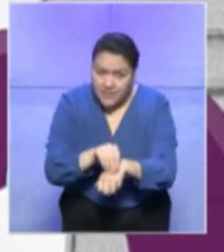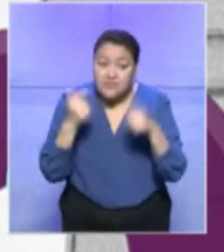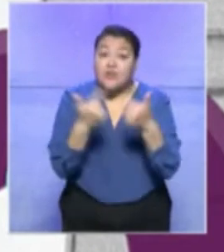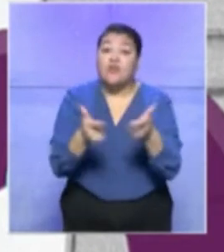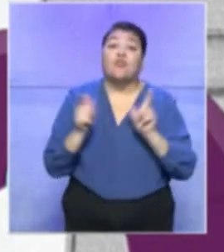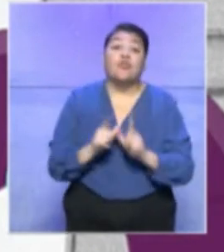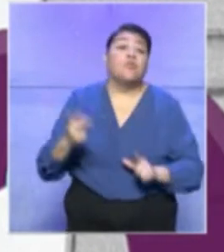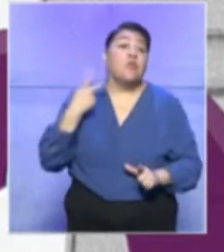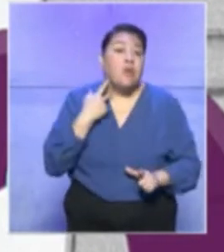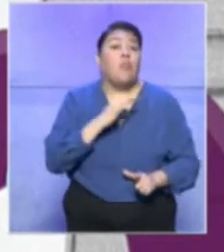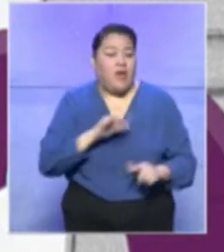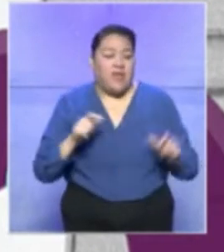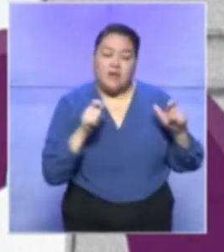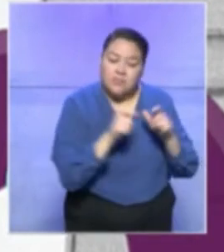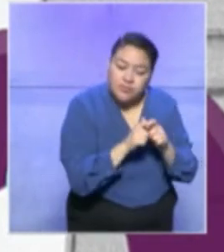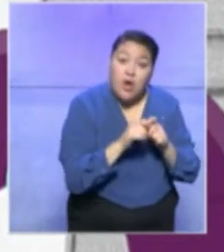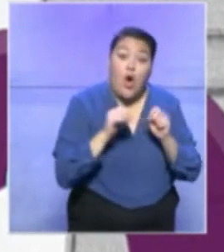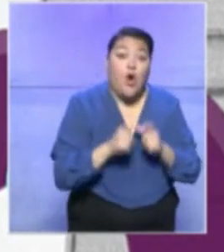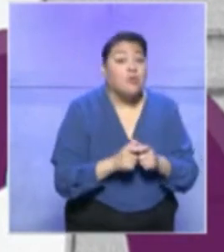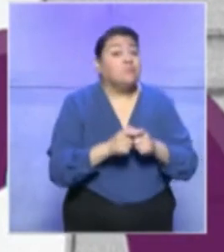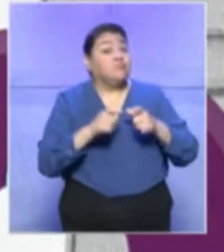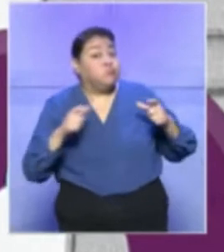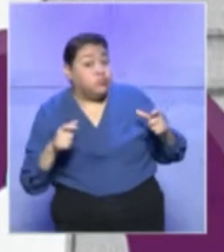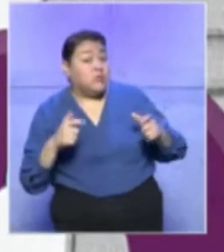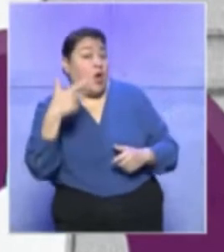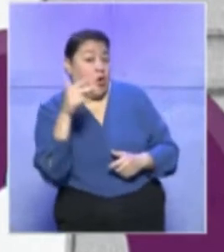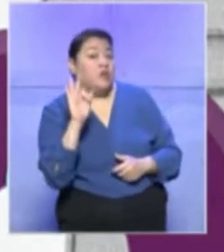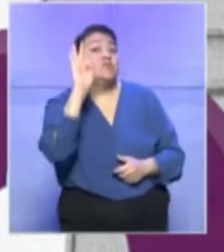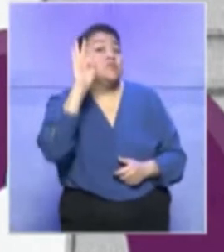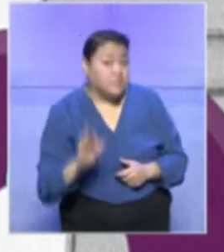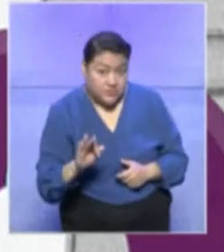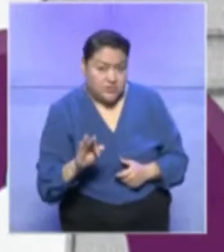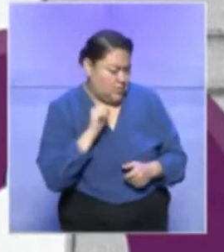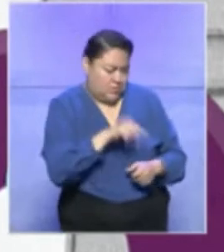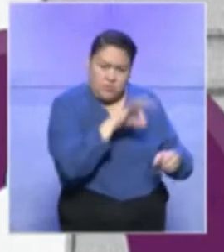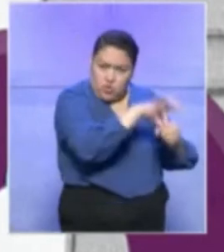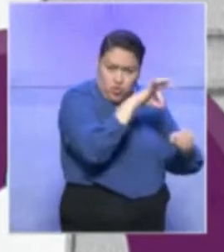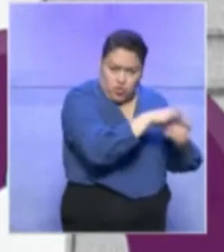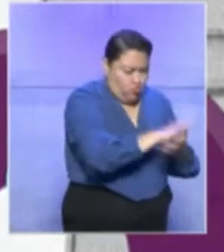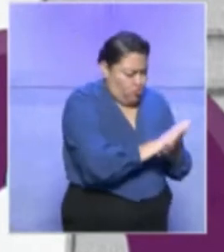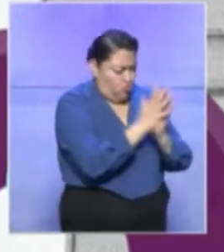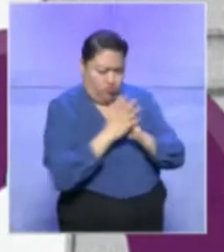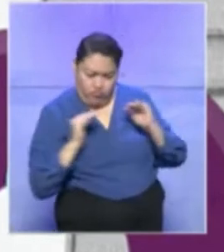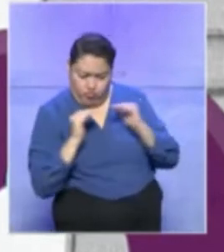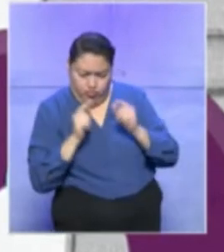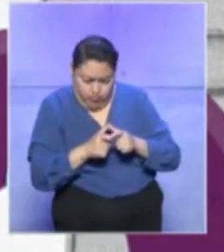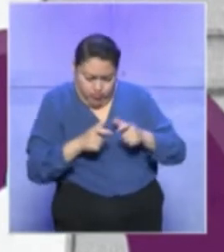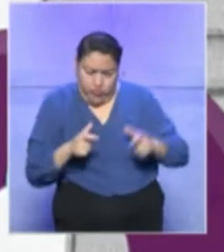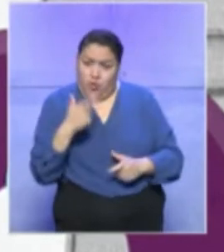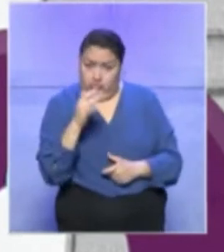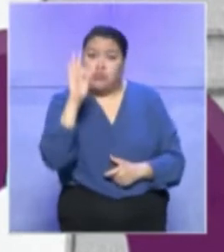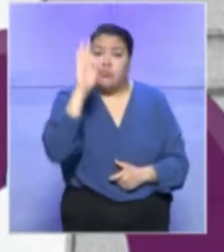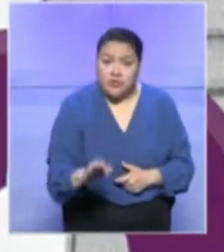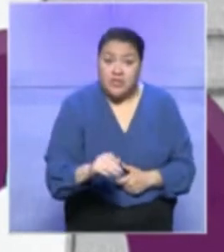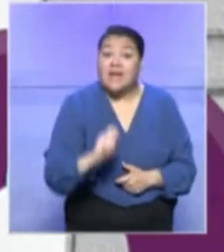partido esté sobre o subrepresentado en 8 puntos en relación con el porcentaje de votación nacional que haya obtenido. Por lo tanto,